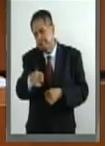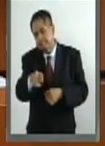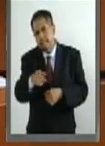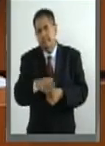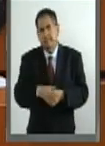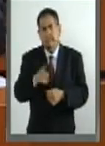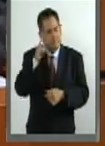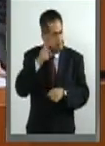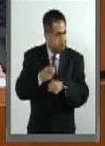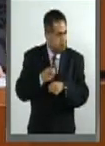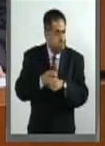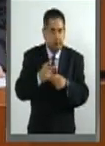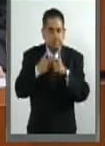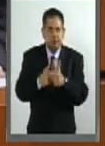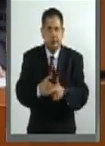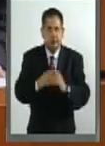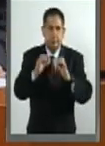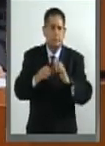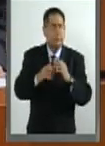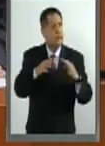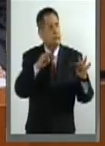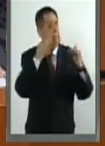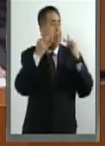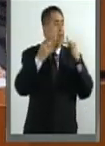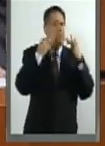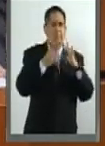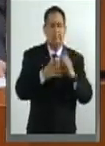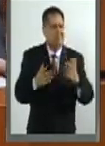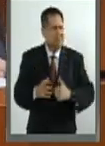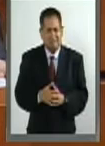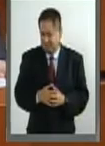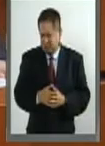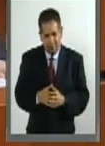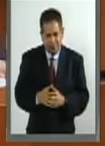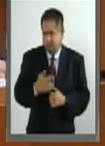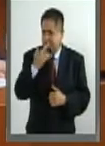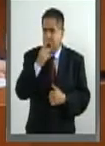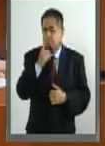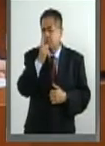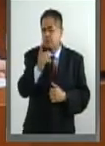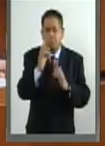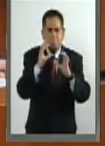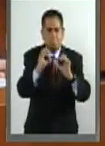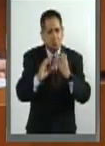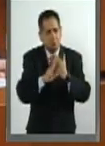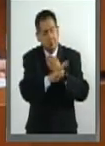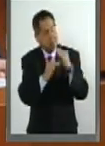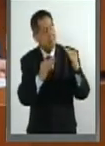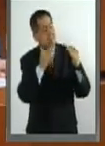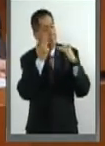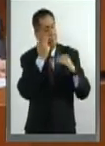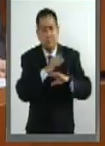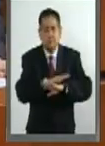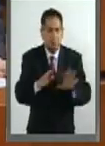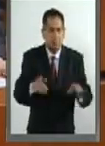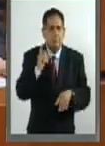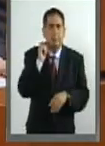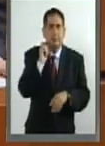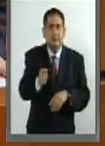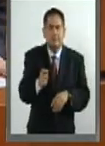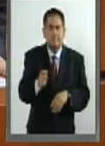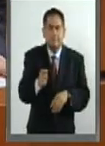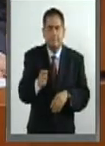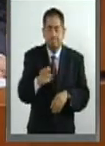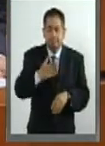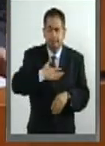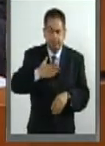llevan insistiendo en que nos cuidemos del populismo, la mejor y única forma de cuidarnos del populismo es ser,